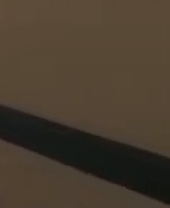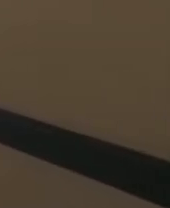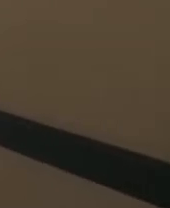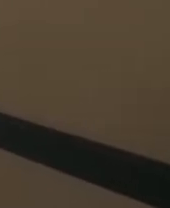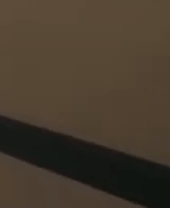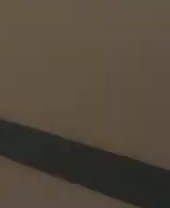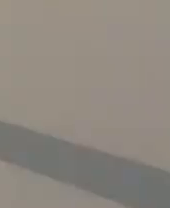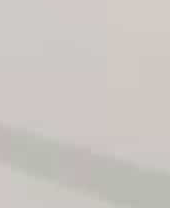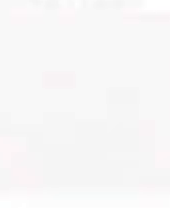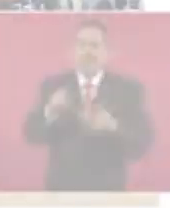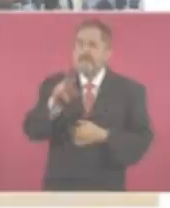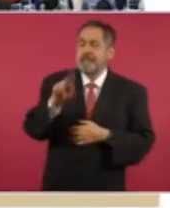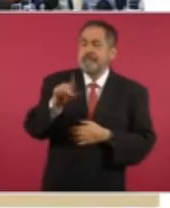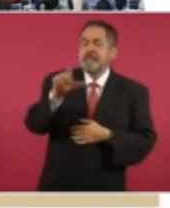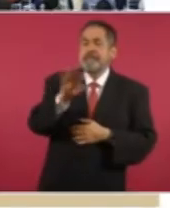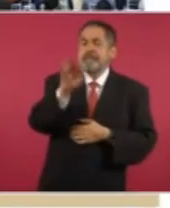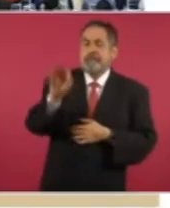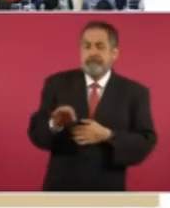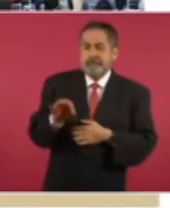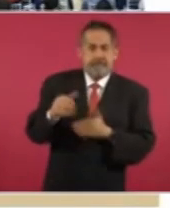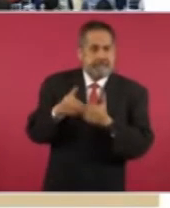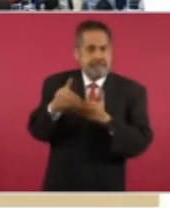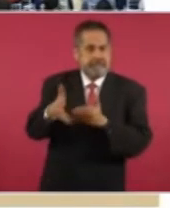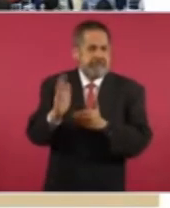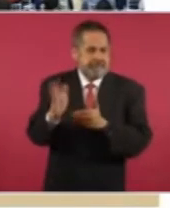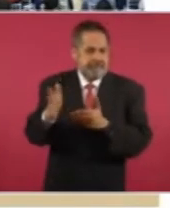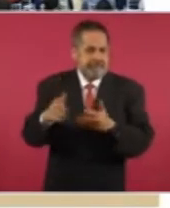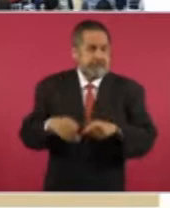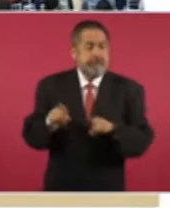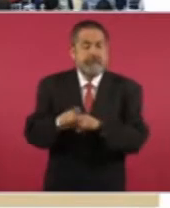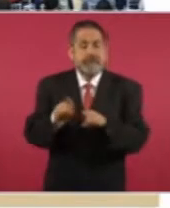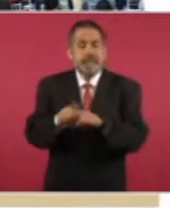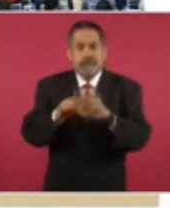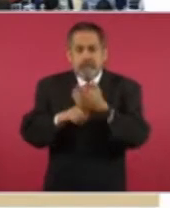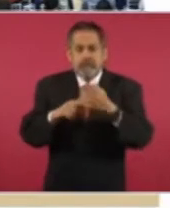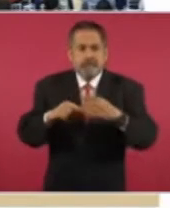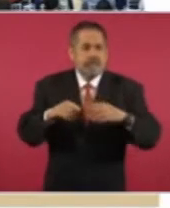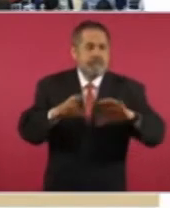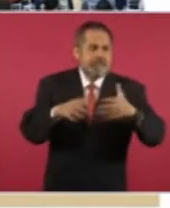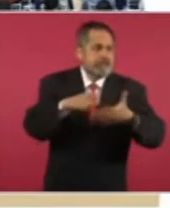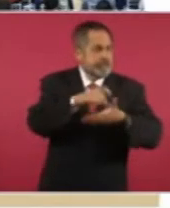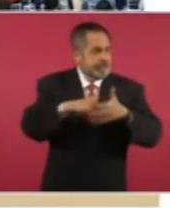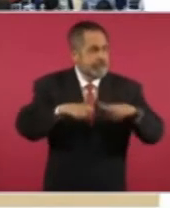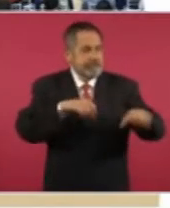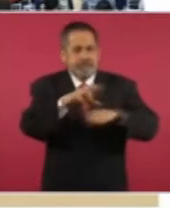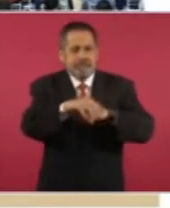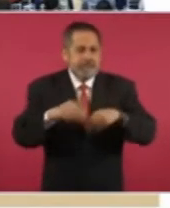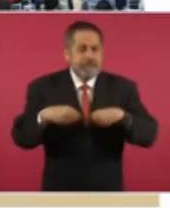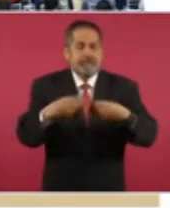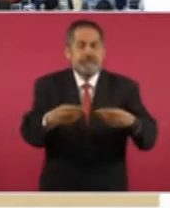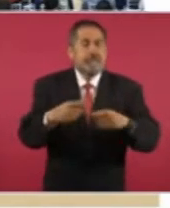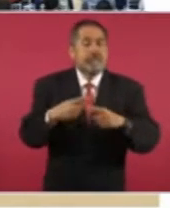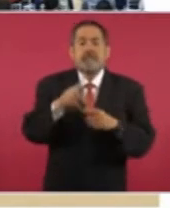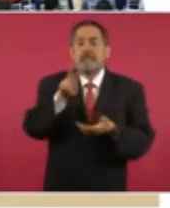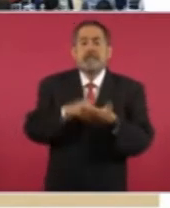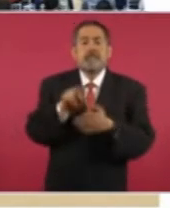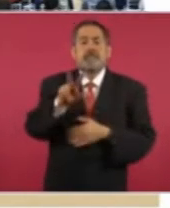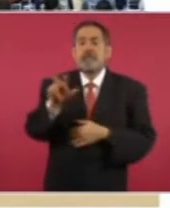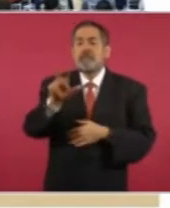se tiene en la entidad y avanzando también en el proceso de equipamiento de adquisición de equipos por